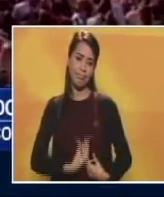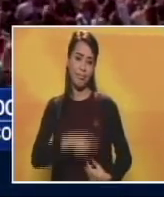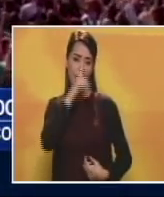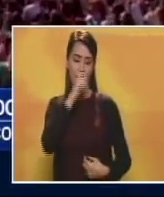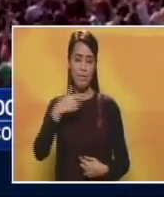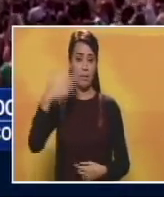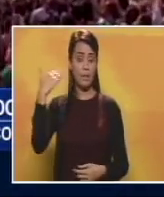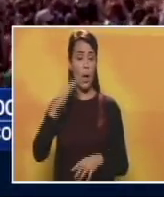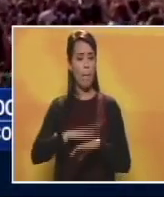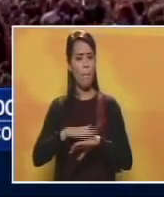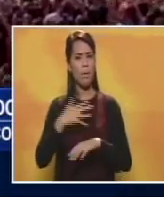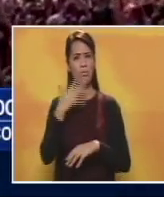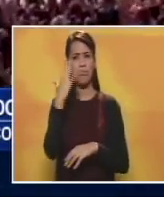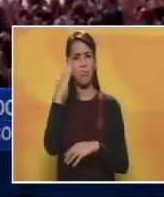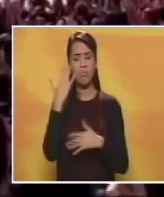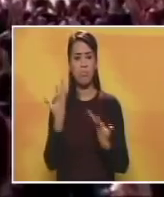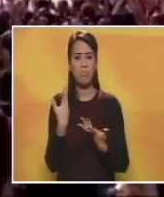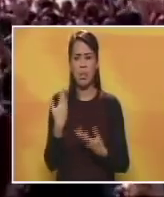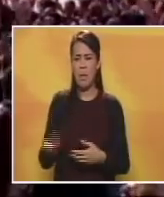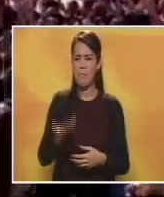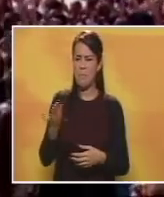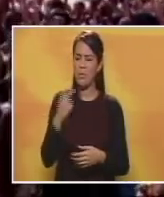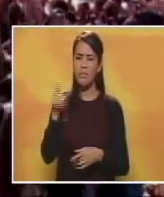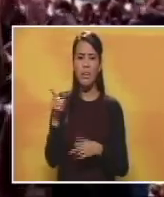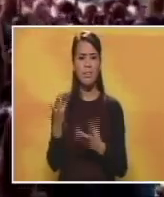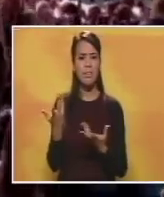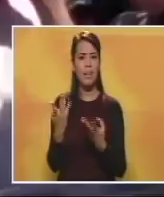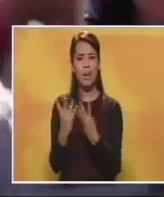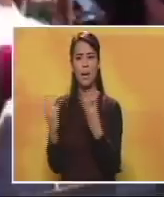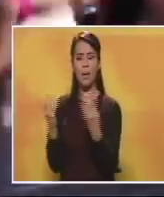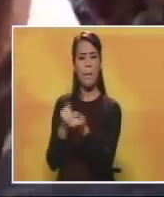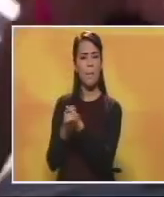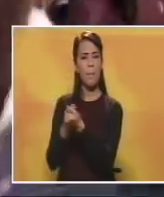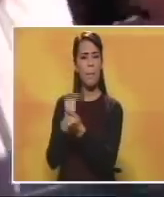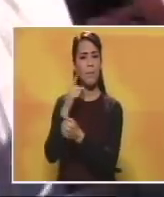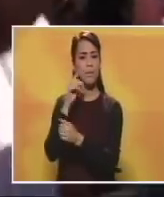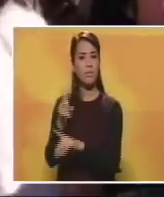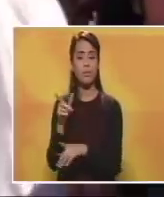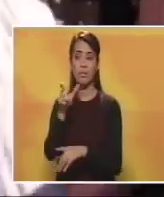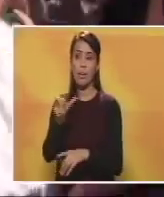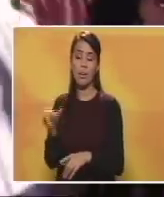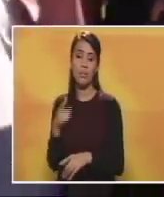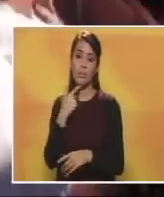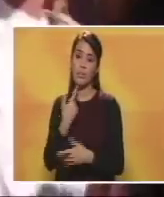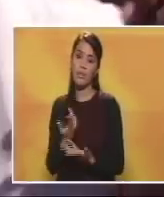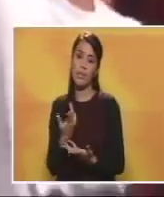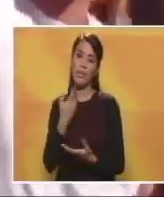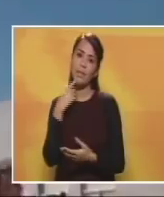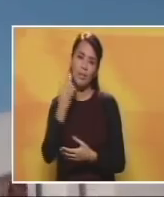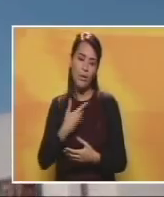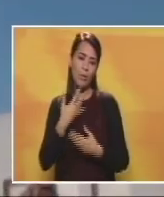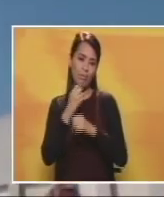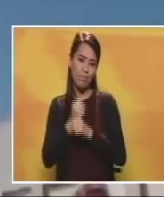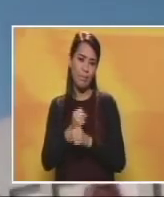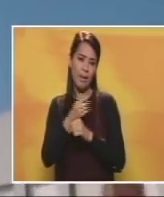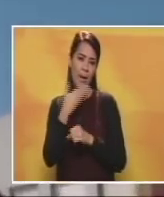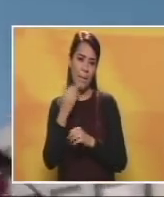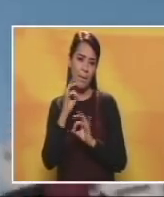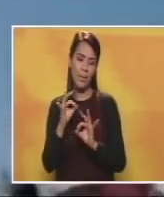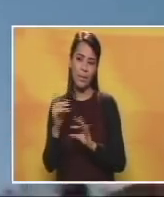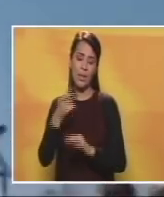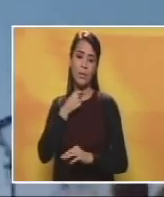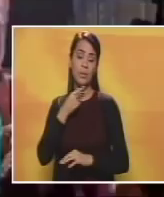pasado porque sin saberlo le di demasiada importancia a la reacción del público y el público no reaccionó de la manera que esperaba. Lo que